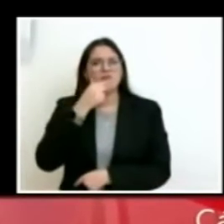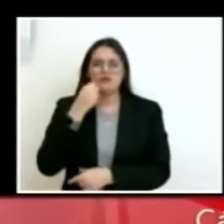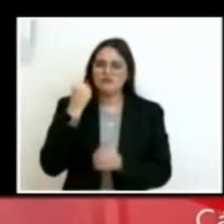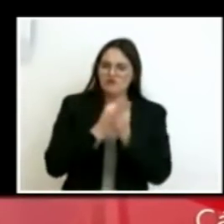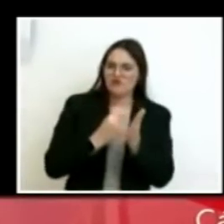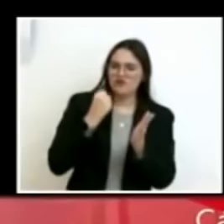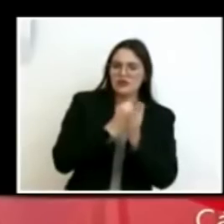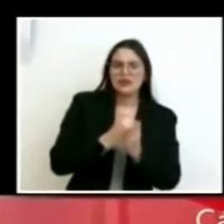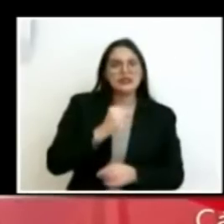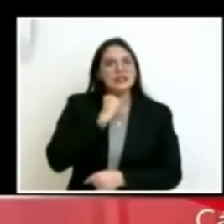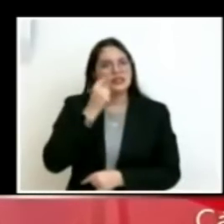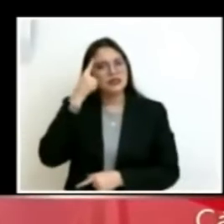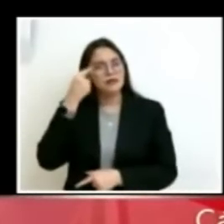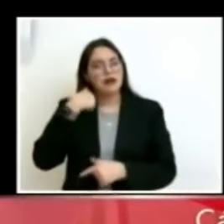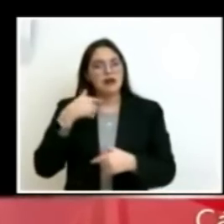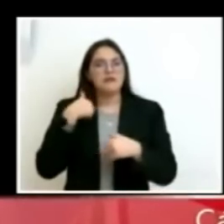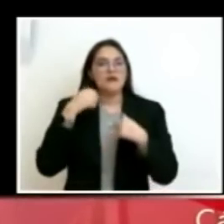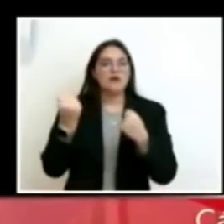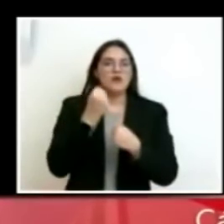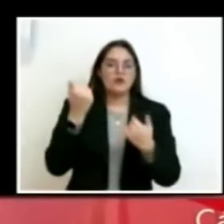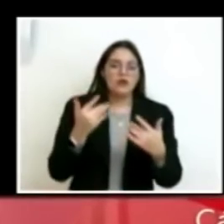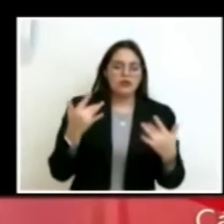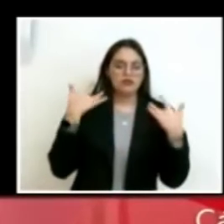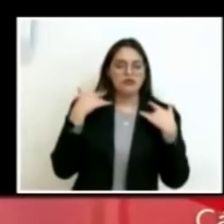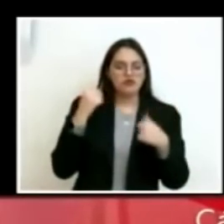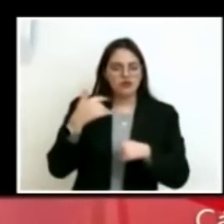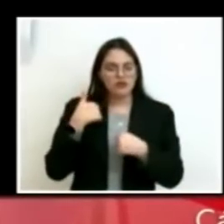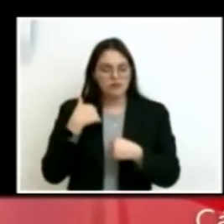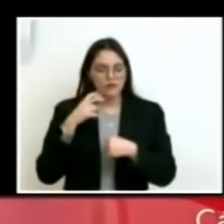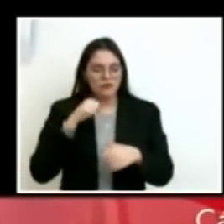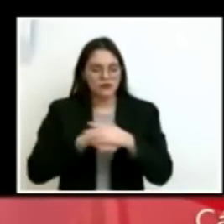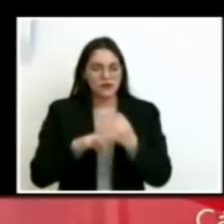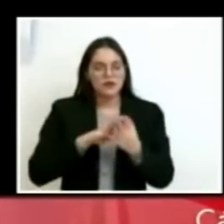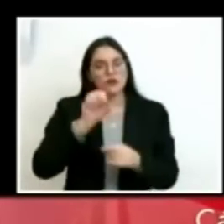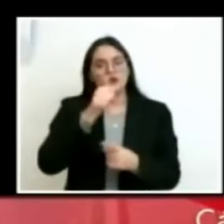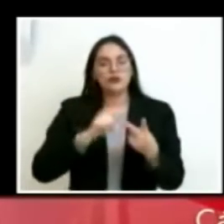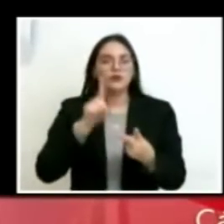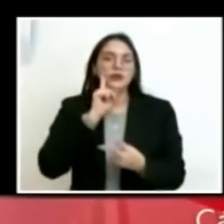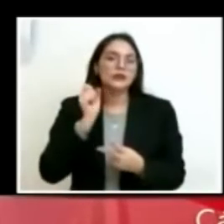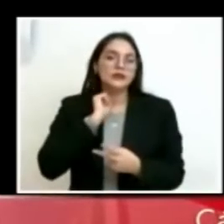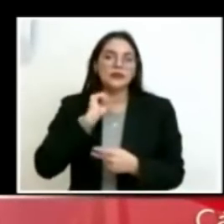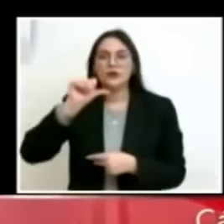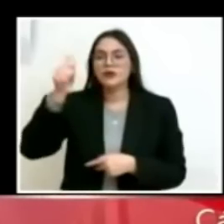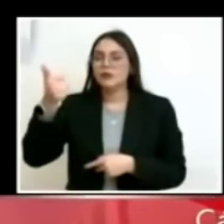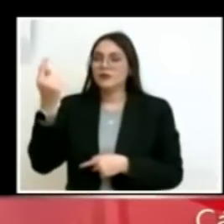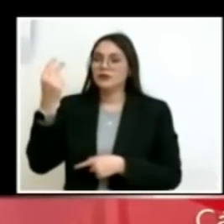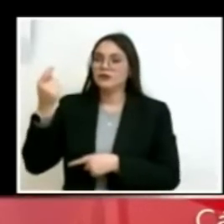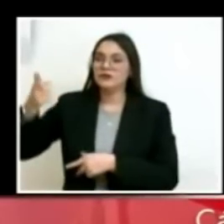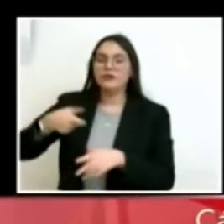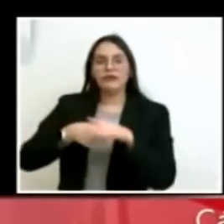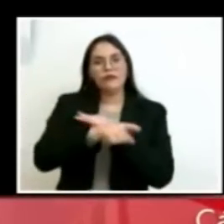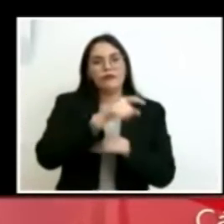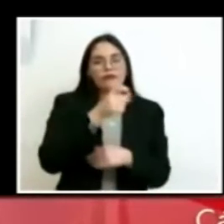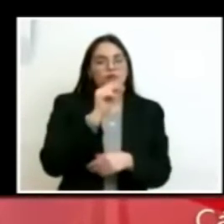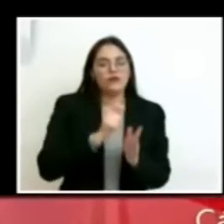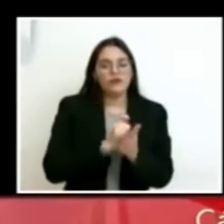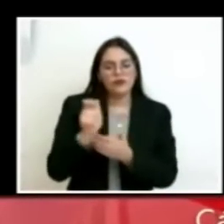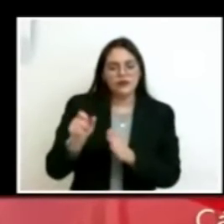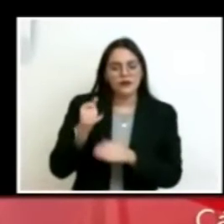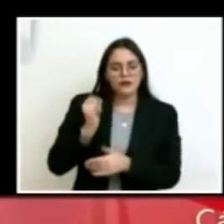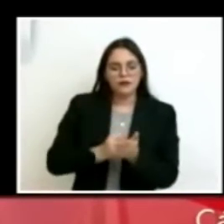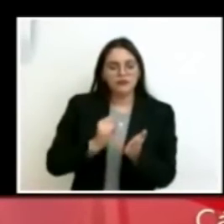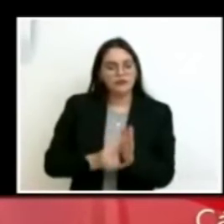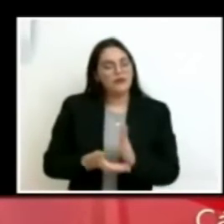para obtener fuero. Eso sí, aquí está. O una senadora pagada por una televisora que además evade impuestos. Pero